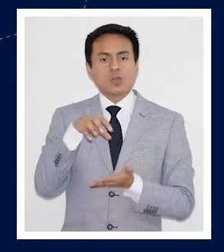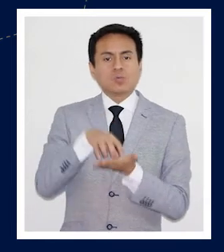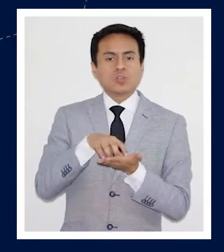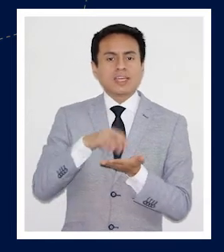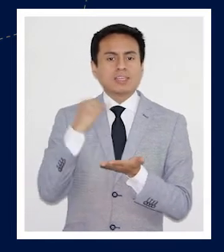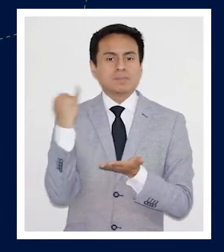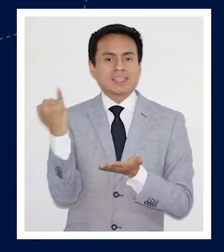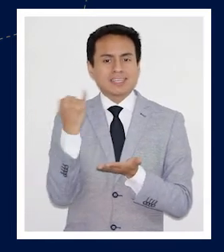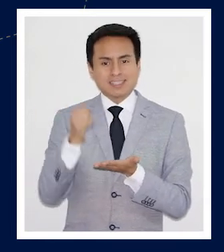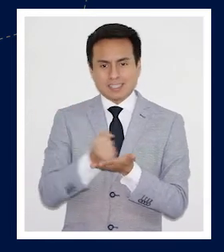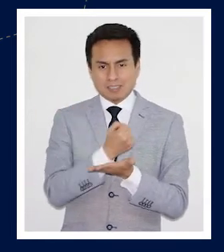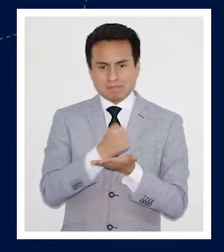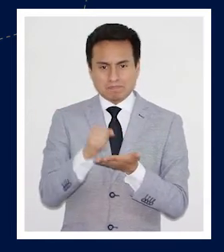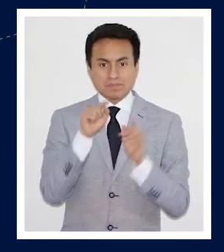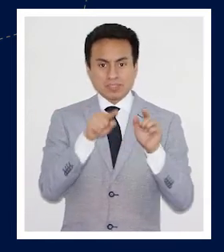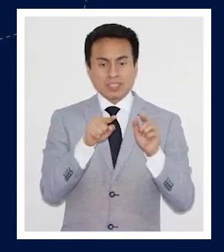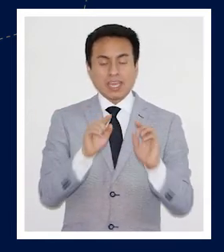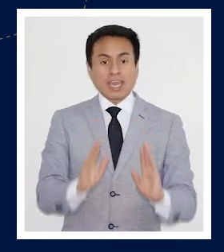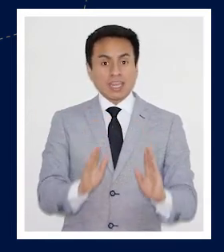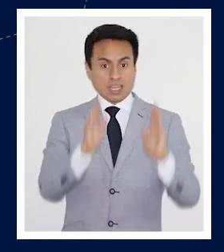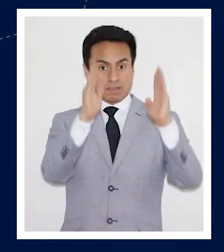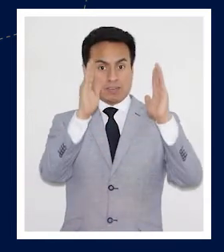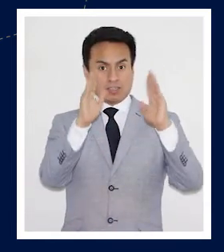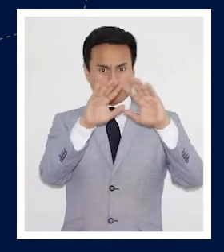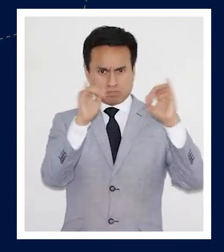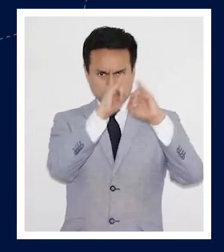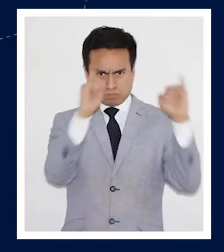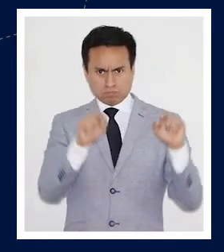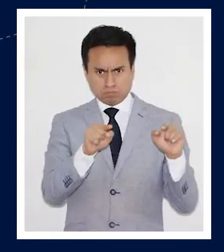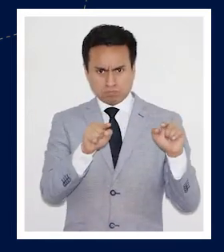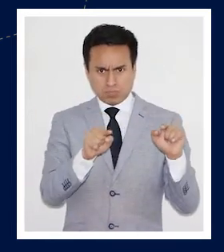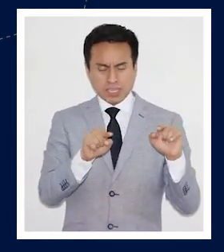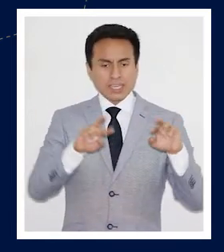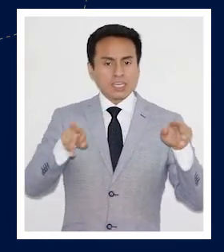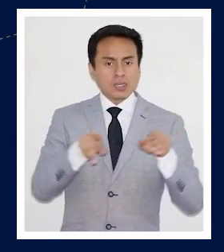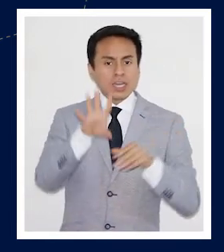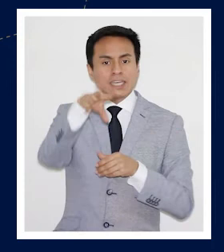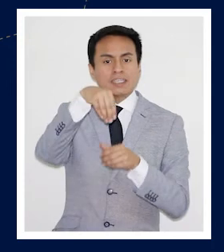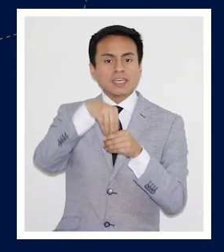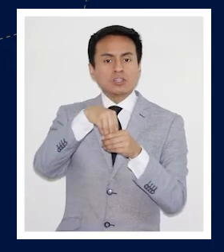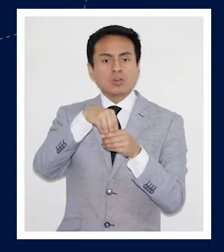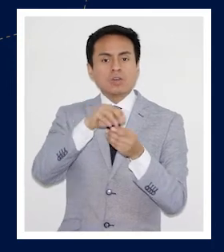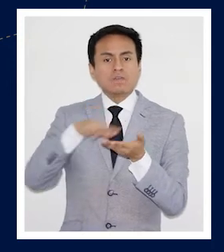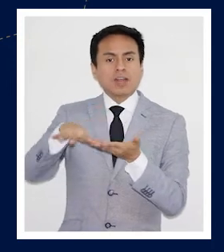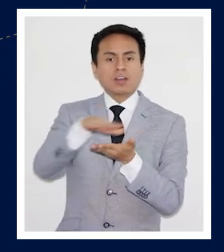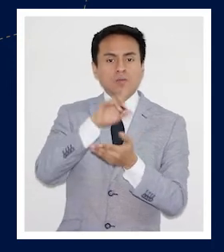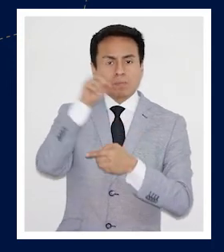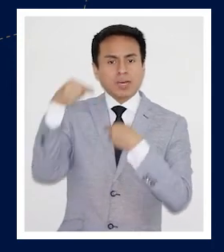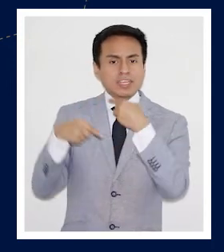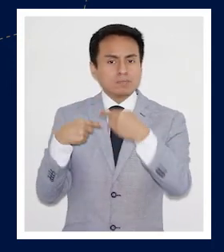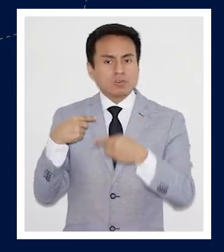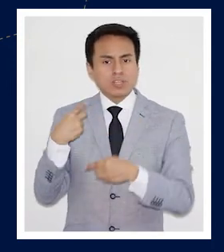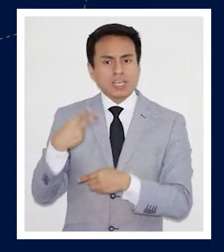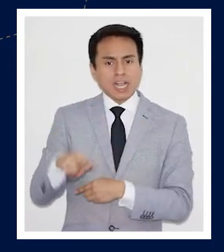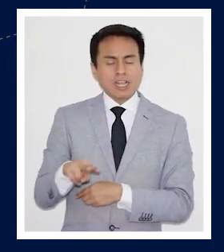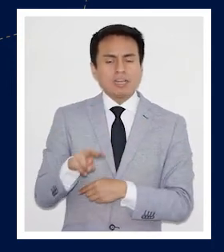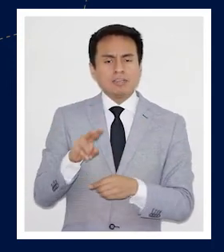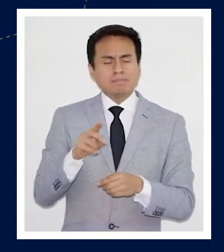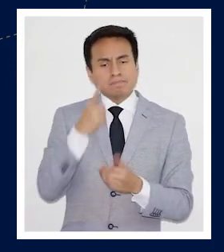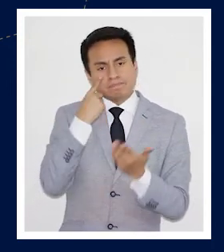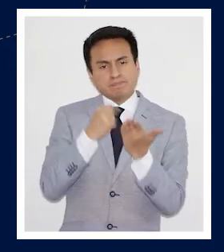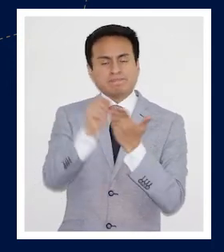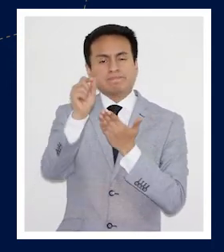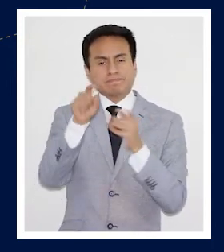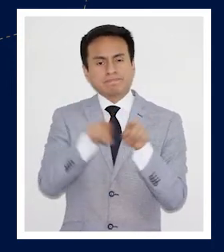de Independencia. Este edificio se encuentra además inserto en un barrio patrimonial